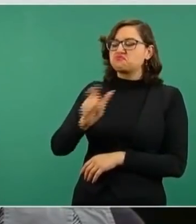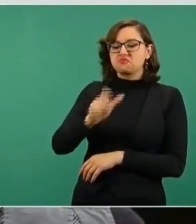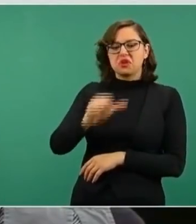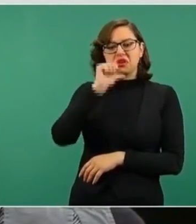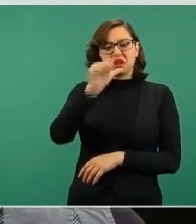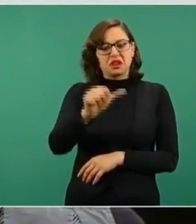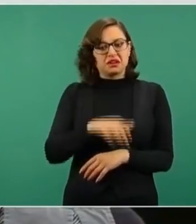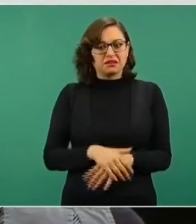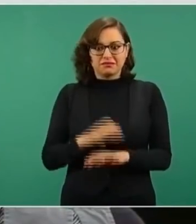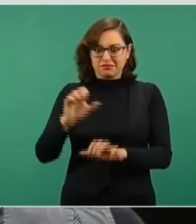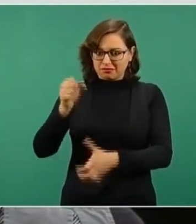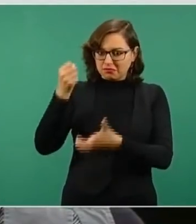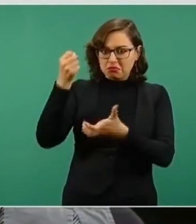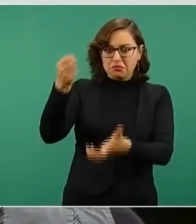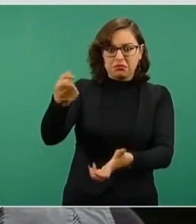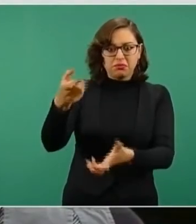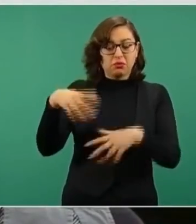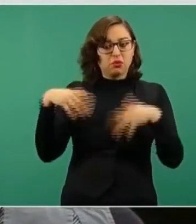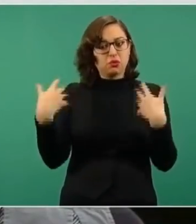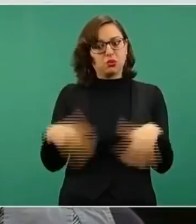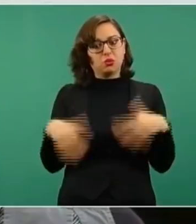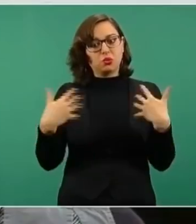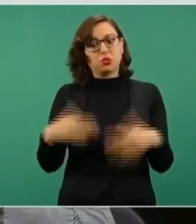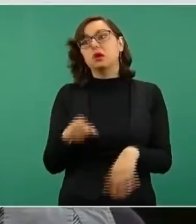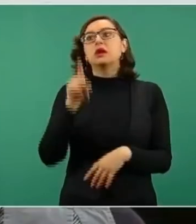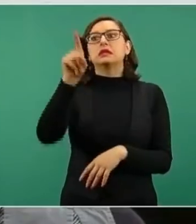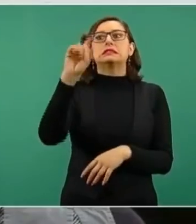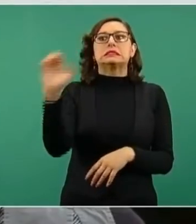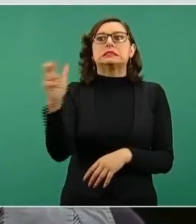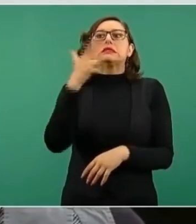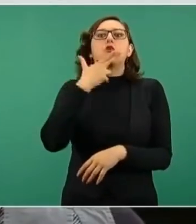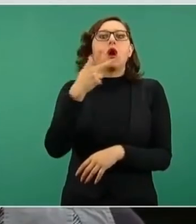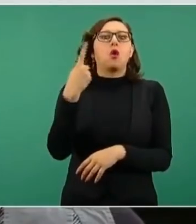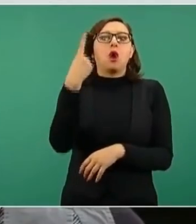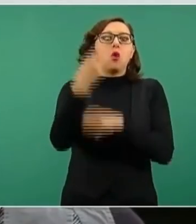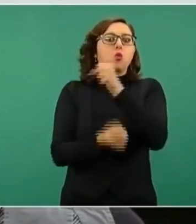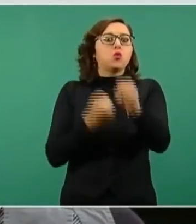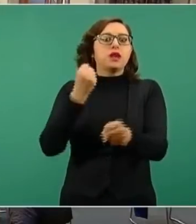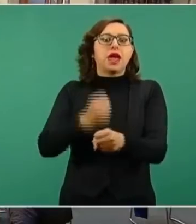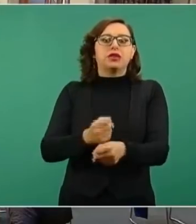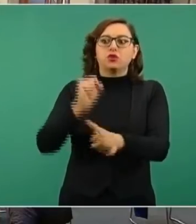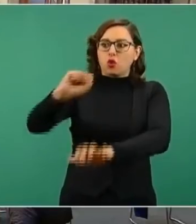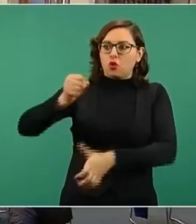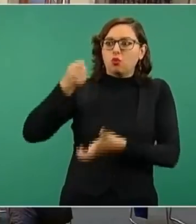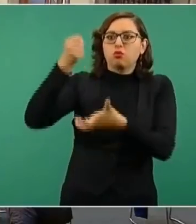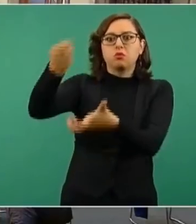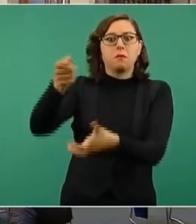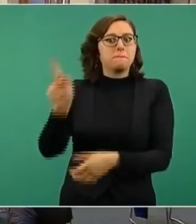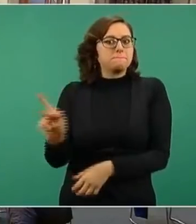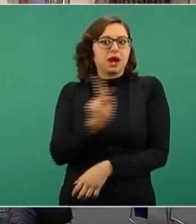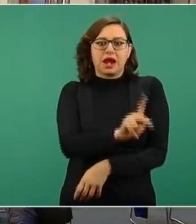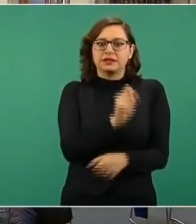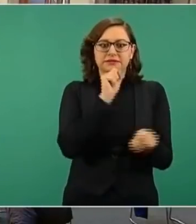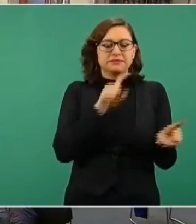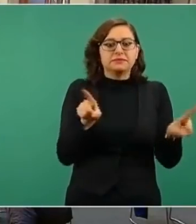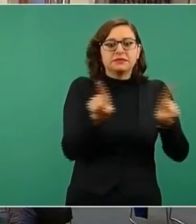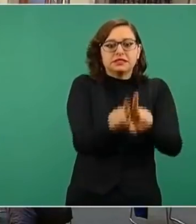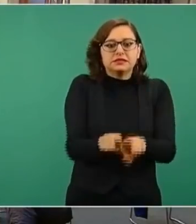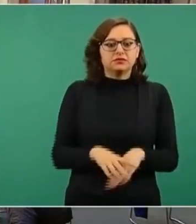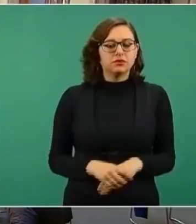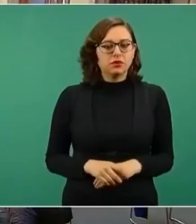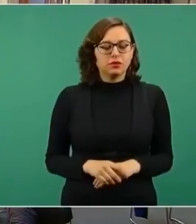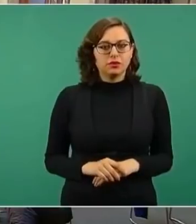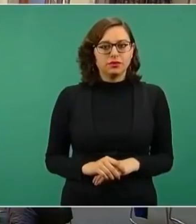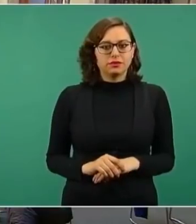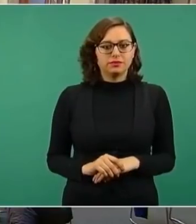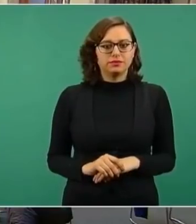es? Pues eso es equivalente a lo que recibe el estado de Chihuahua en un año. Eso es, ¿no?